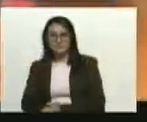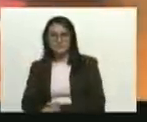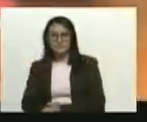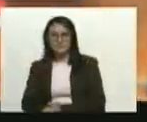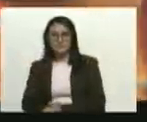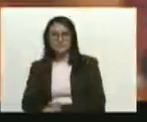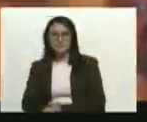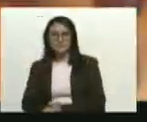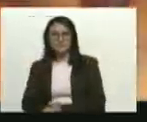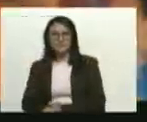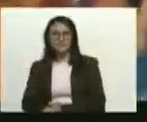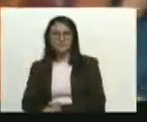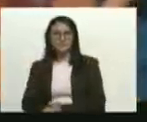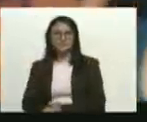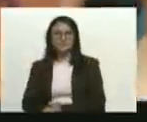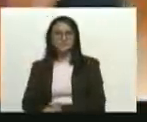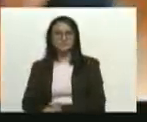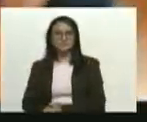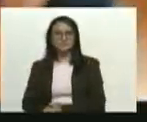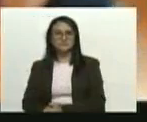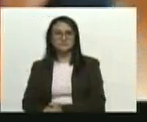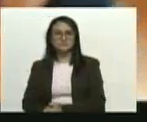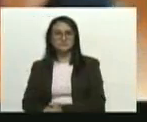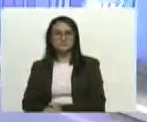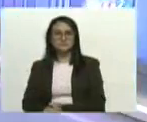www.fesitpeven.com.be y que sea humana la humanidad.